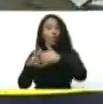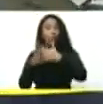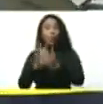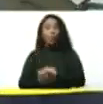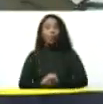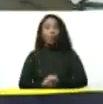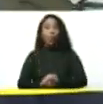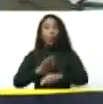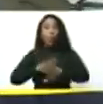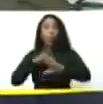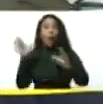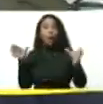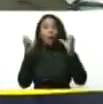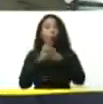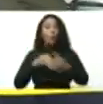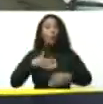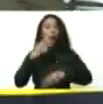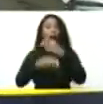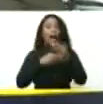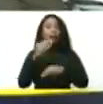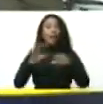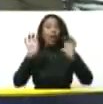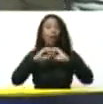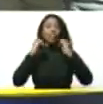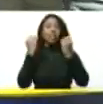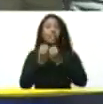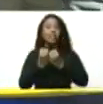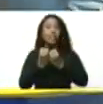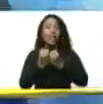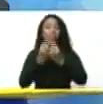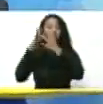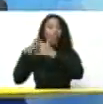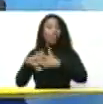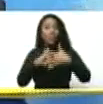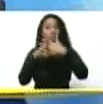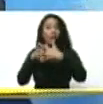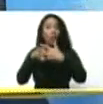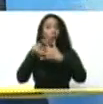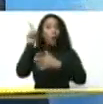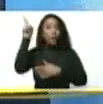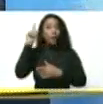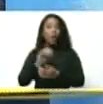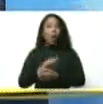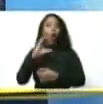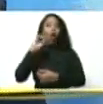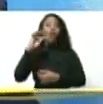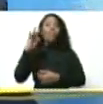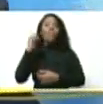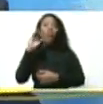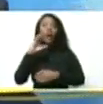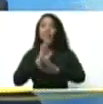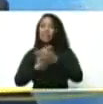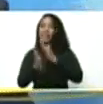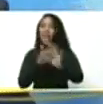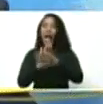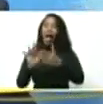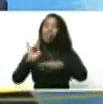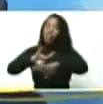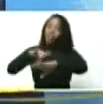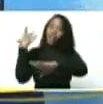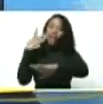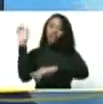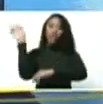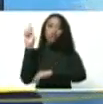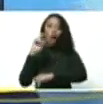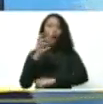el lobby que pueden hacer en el Departamento de Estado, en la OFAP. Ya basta, dejen quieto a Venezuela.